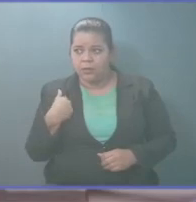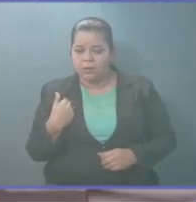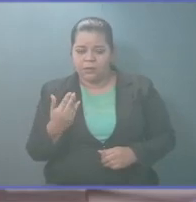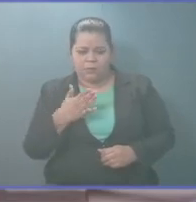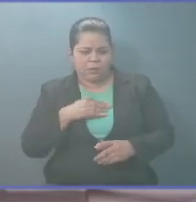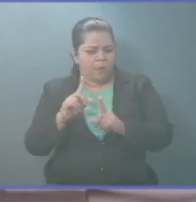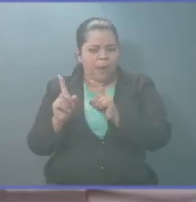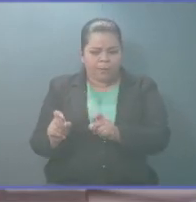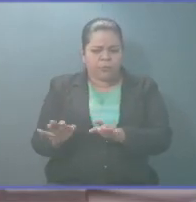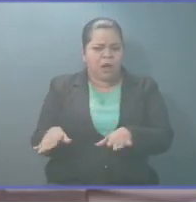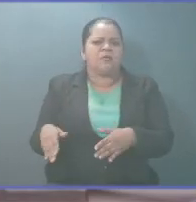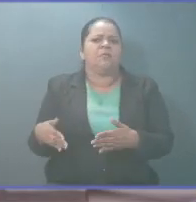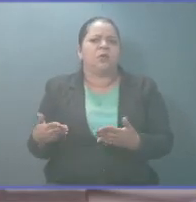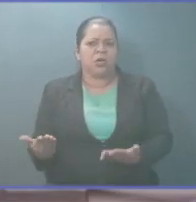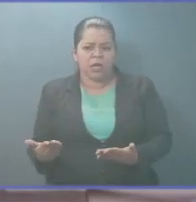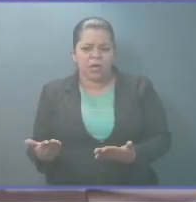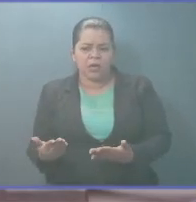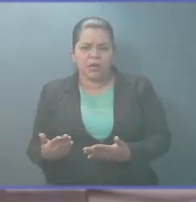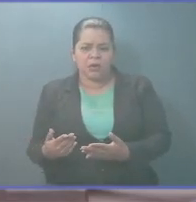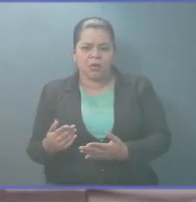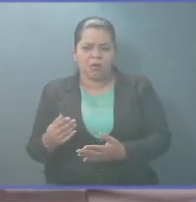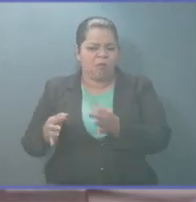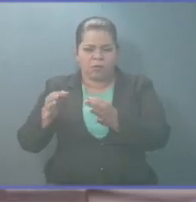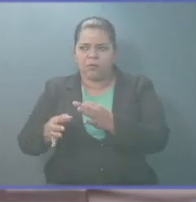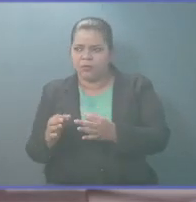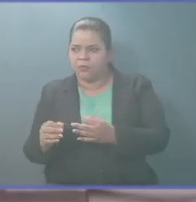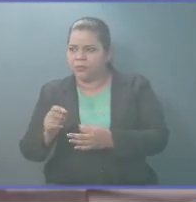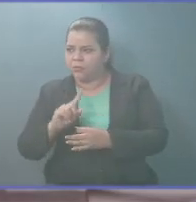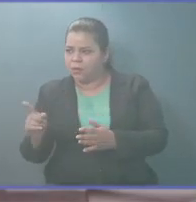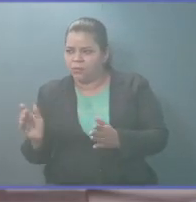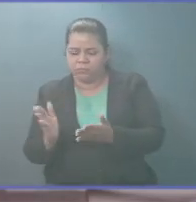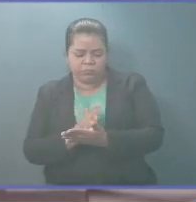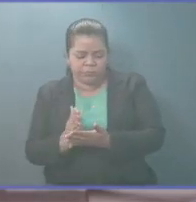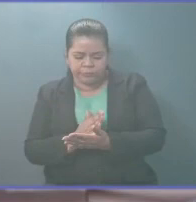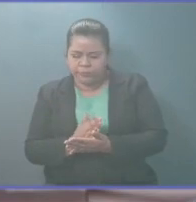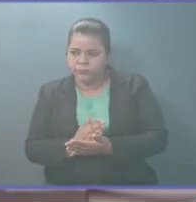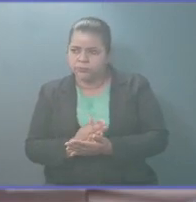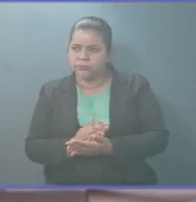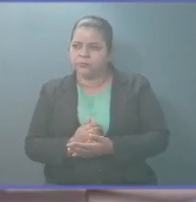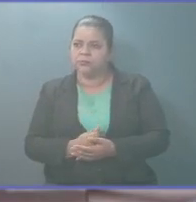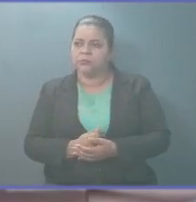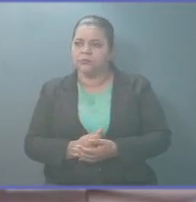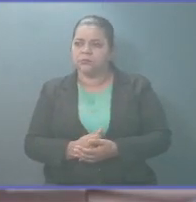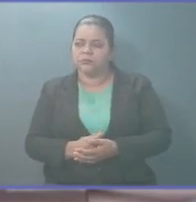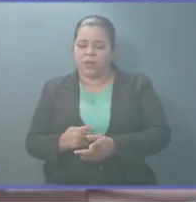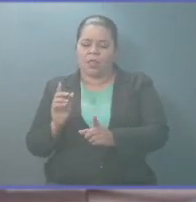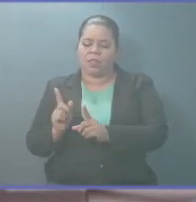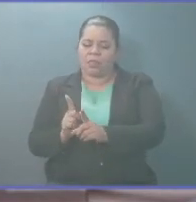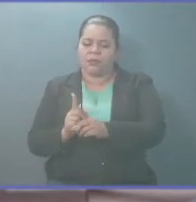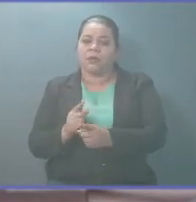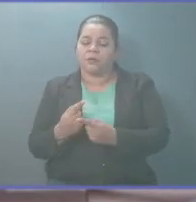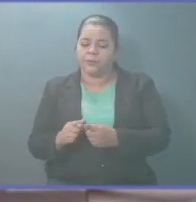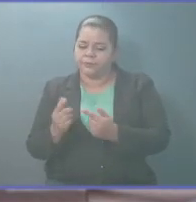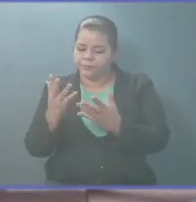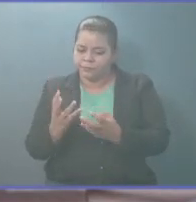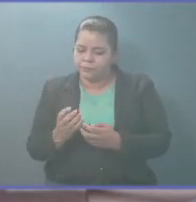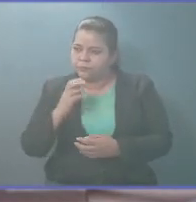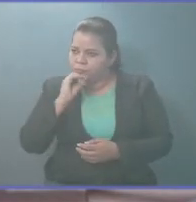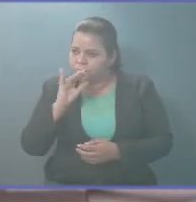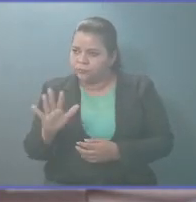ser al que yo pretendo transformar la realidad. Que la carpintería es cara, que la